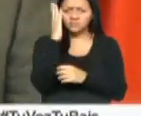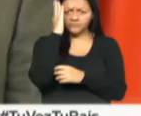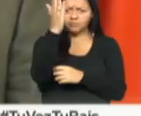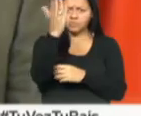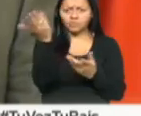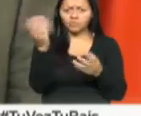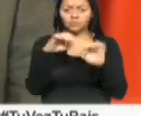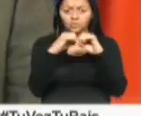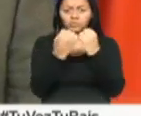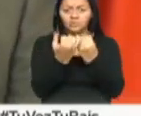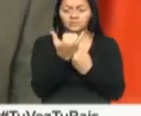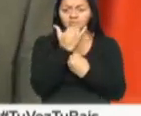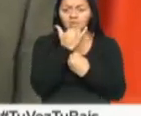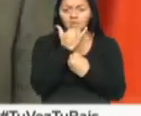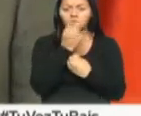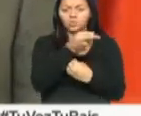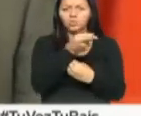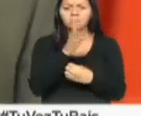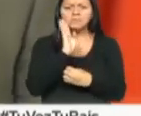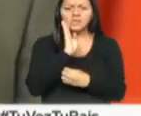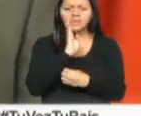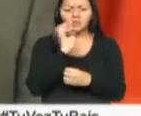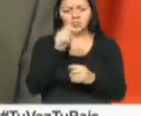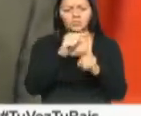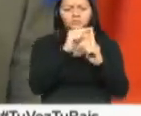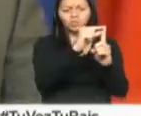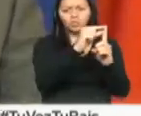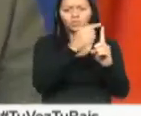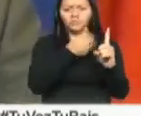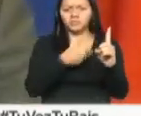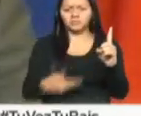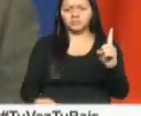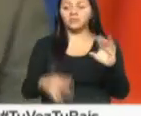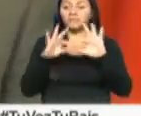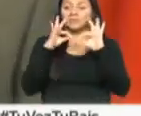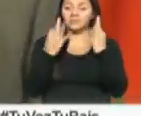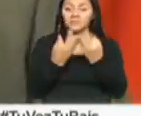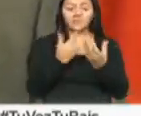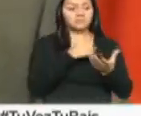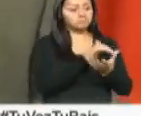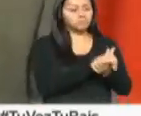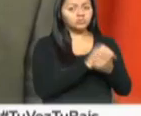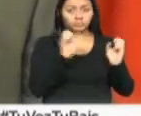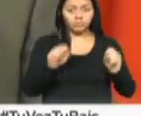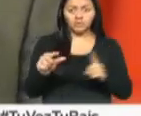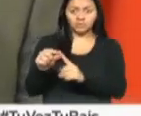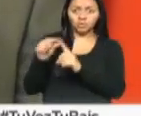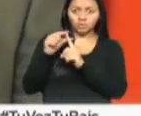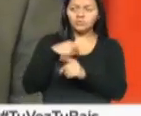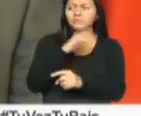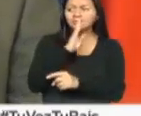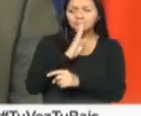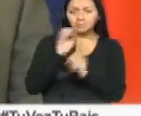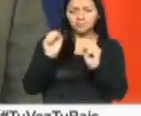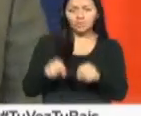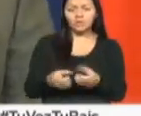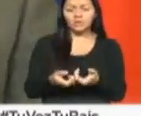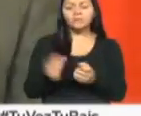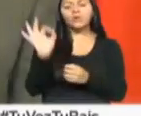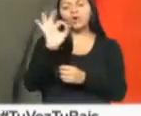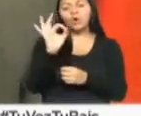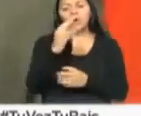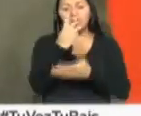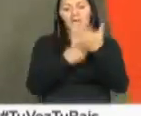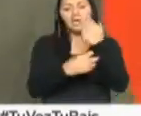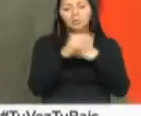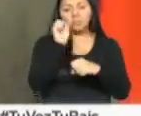sociedad donde cualquier malcriado puede insultar al presidente, así vaya con su familia, con mujeres, en el carro? Donde el hijo puede hacerle